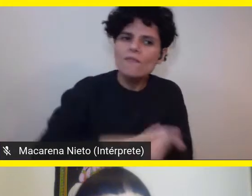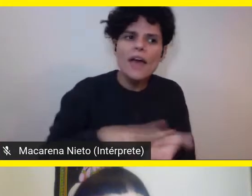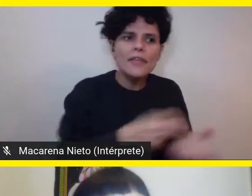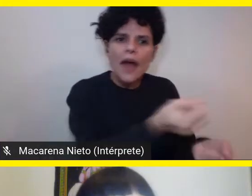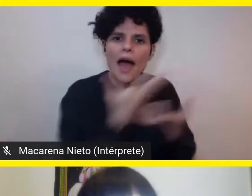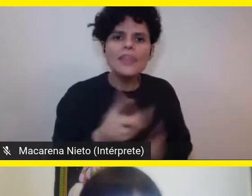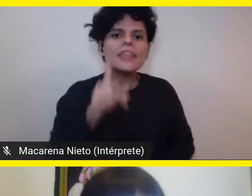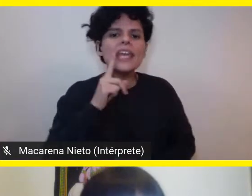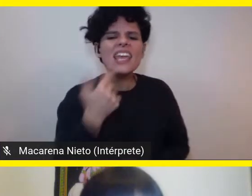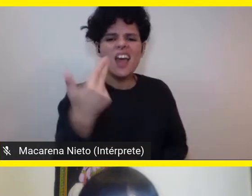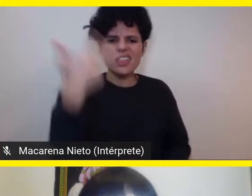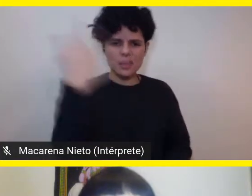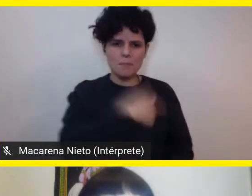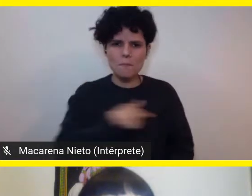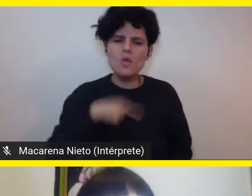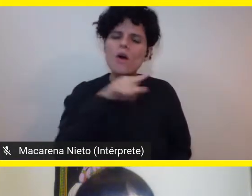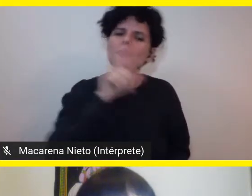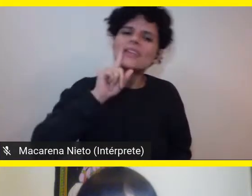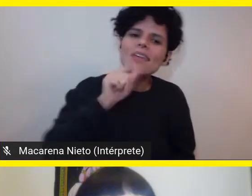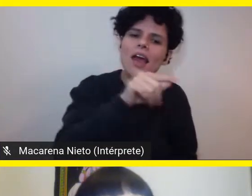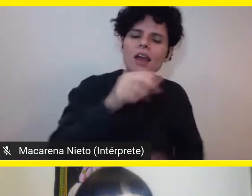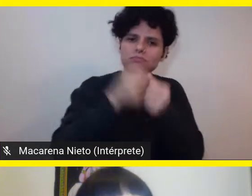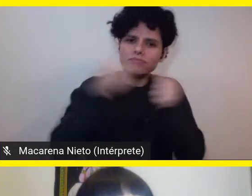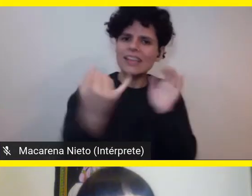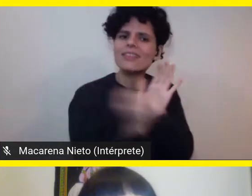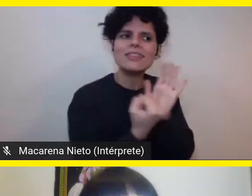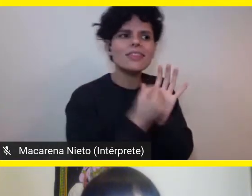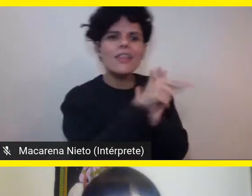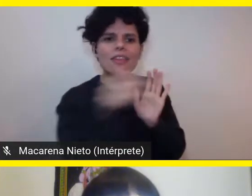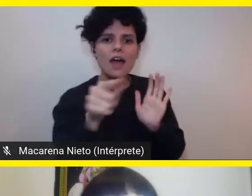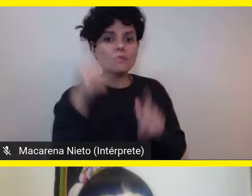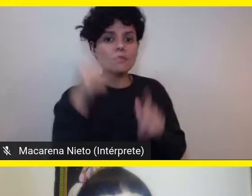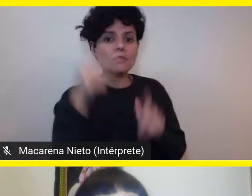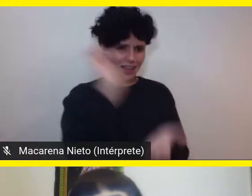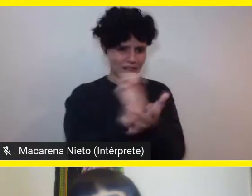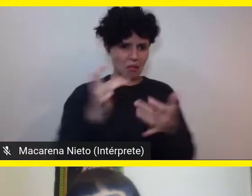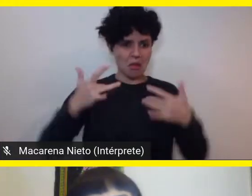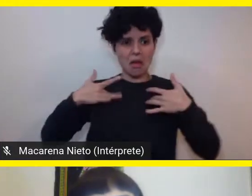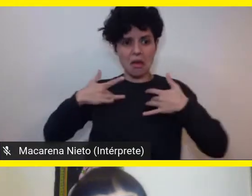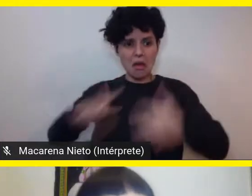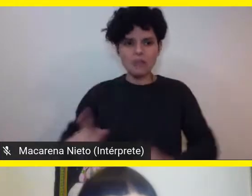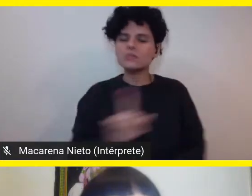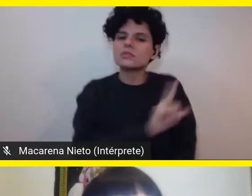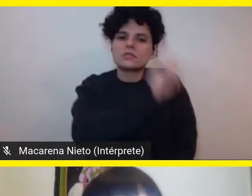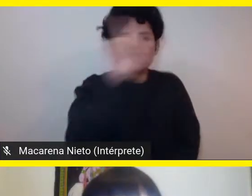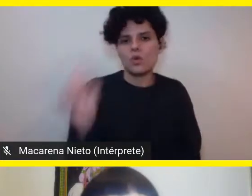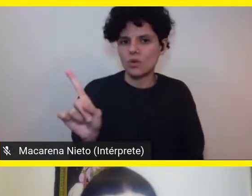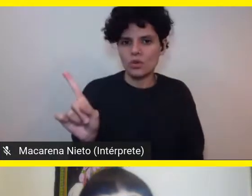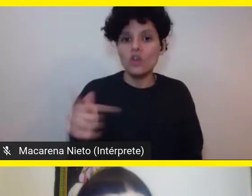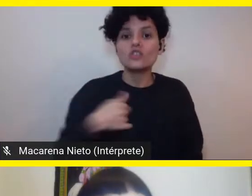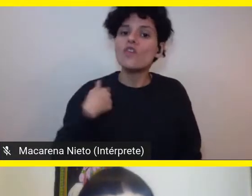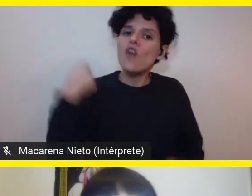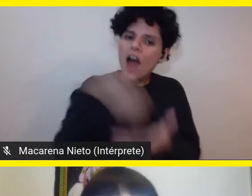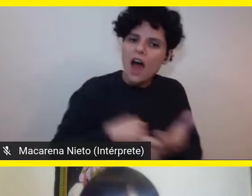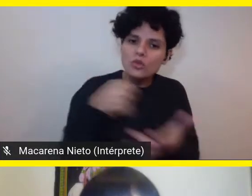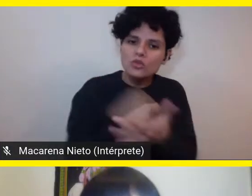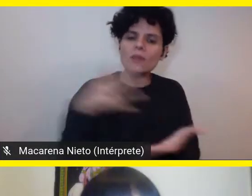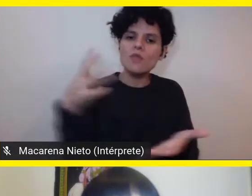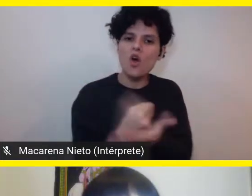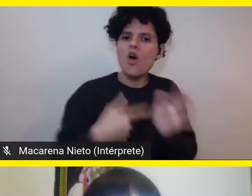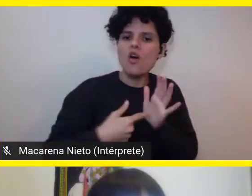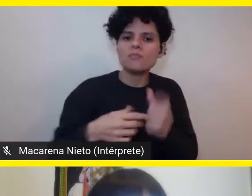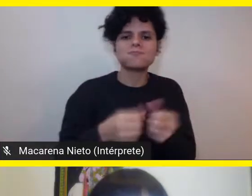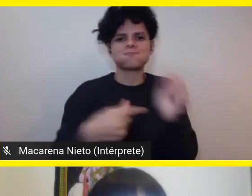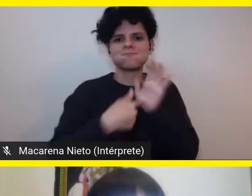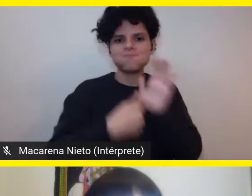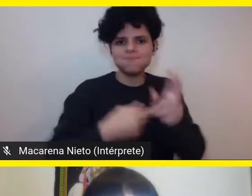de las personas que nos dispararon. Yo no quiero más impunidad y voy a luchar por eso. Y que pase lo que pase, aquí voy a votar todas las